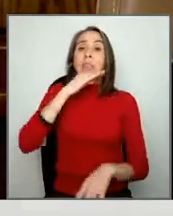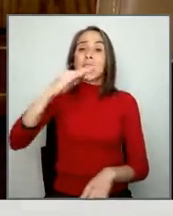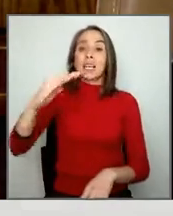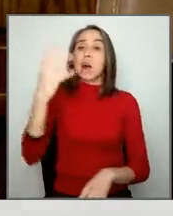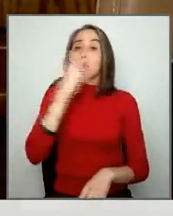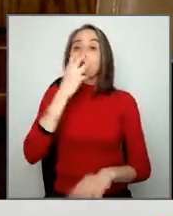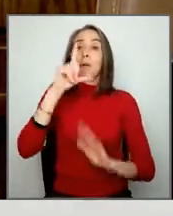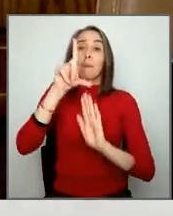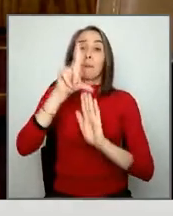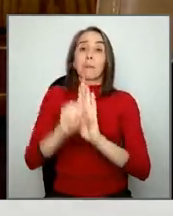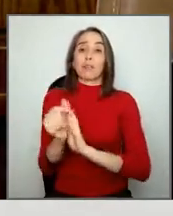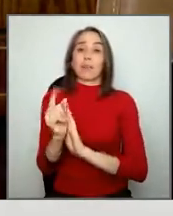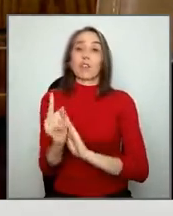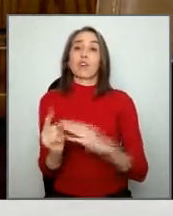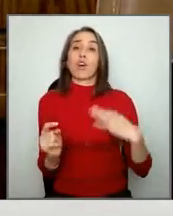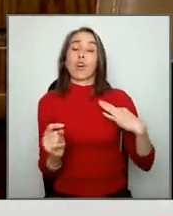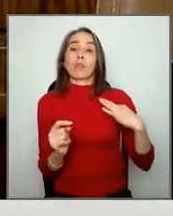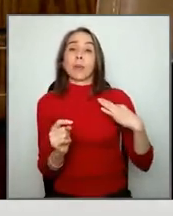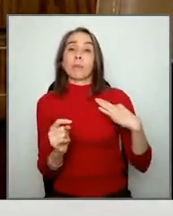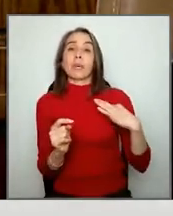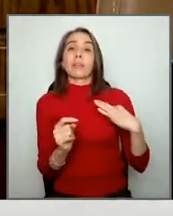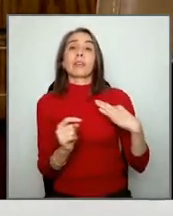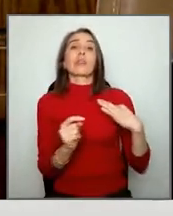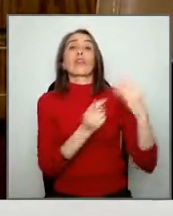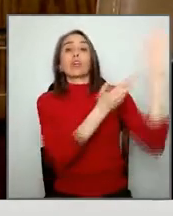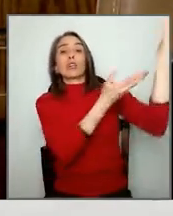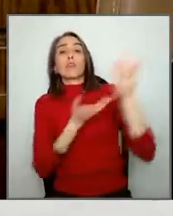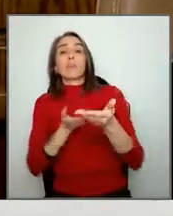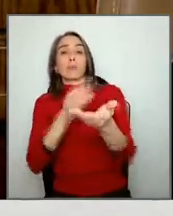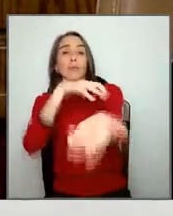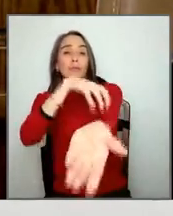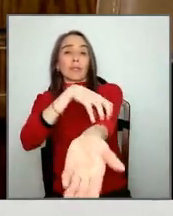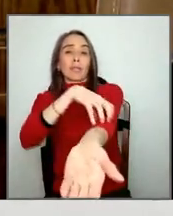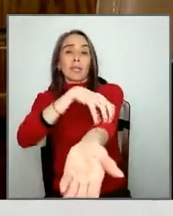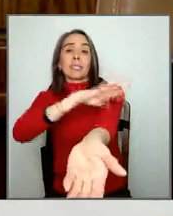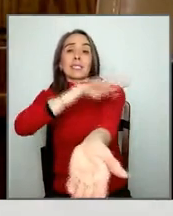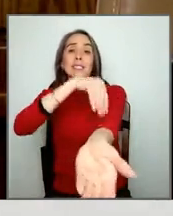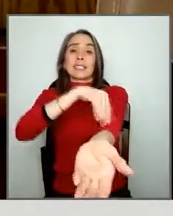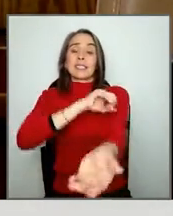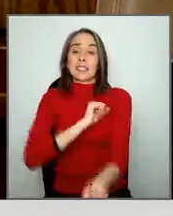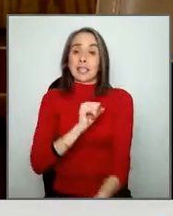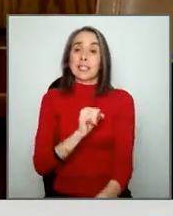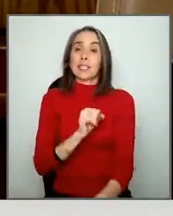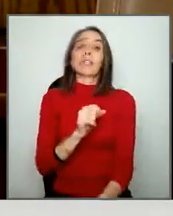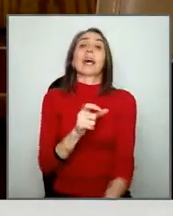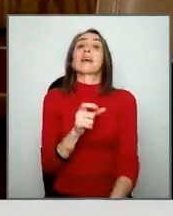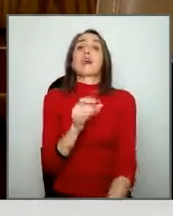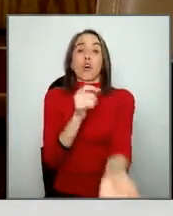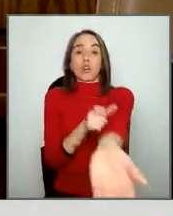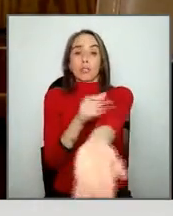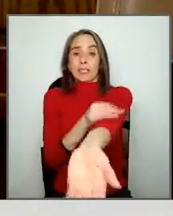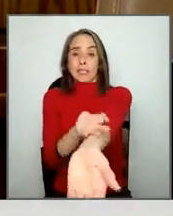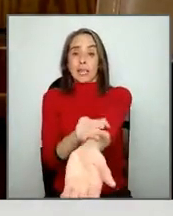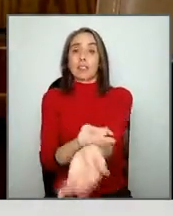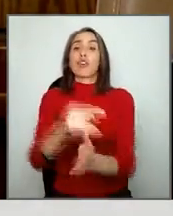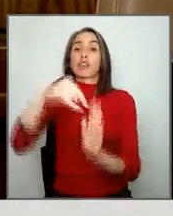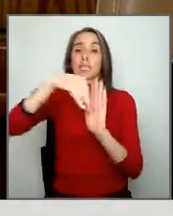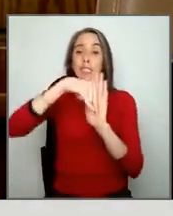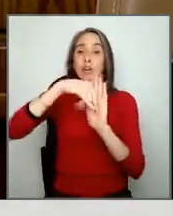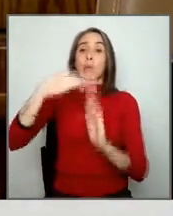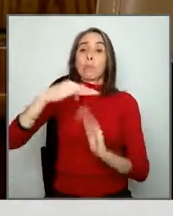de lo del centro del país la agricultura también en mi zona es importante pero sentimos que